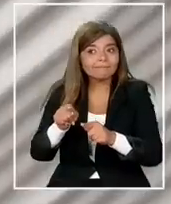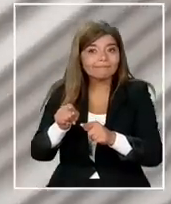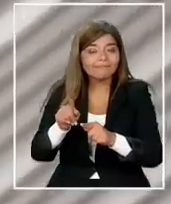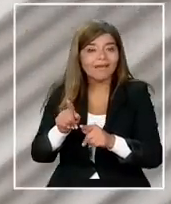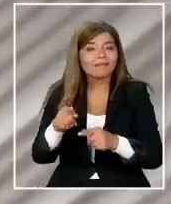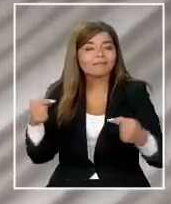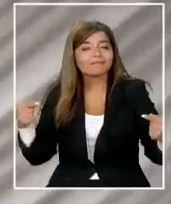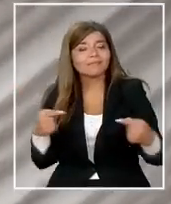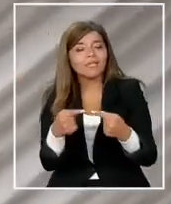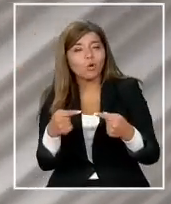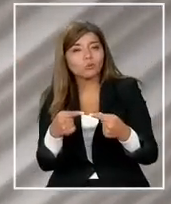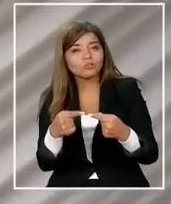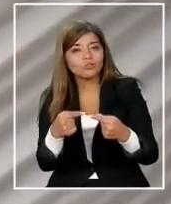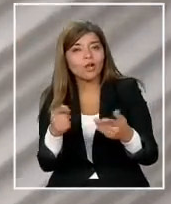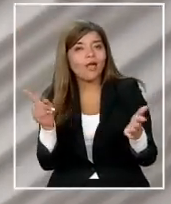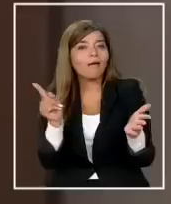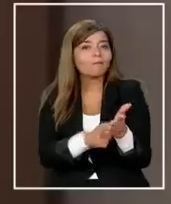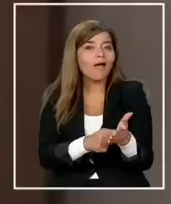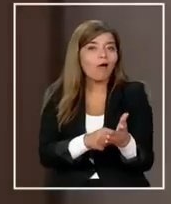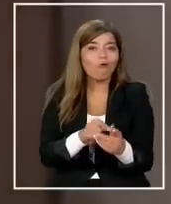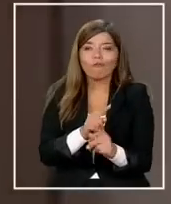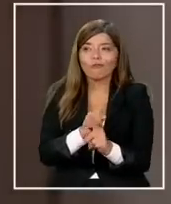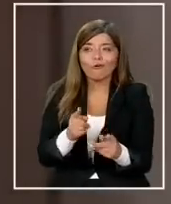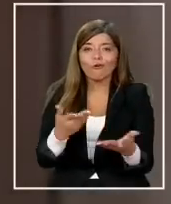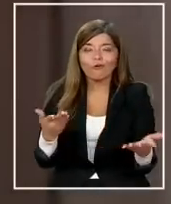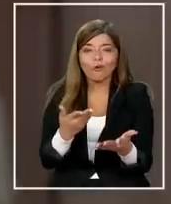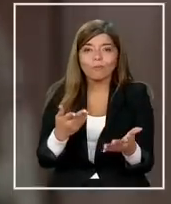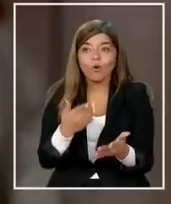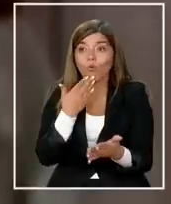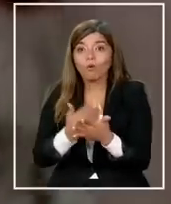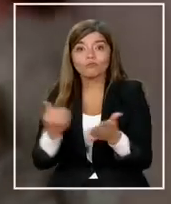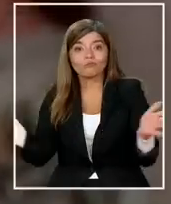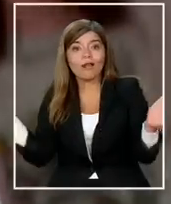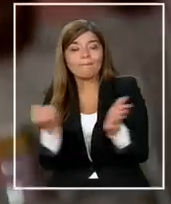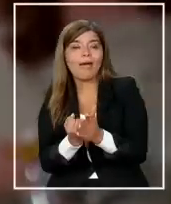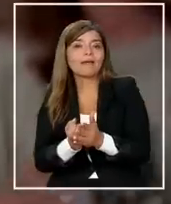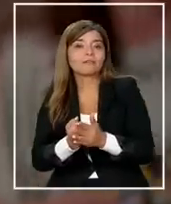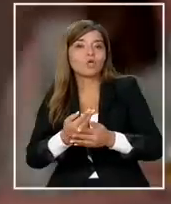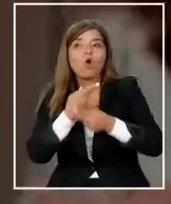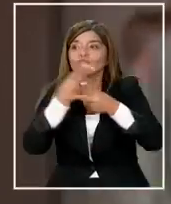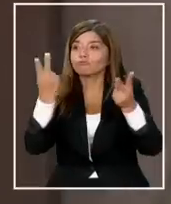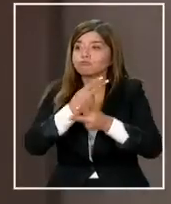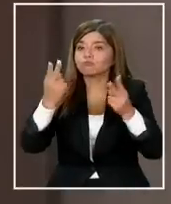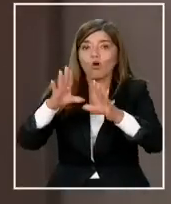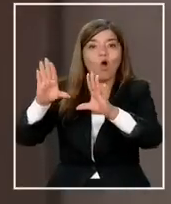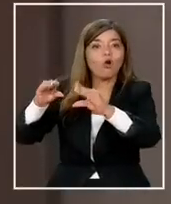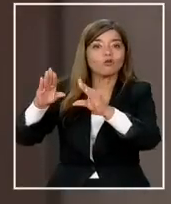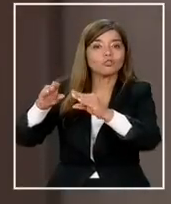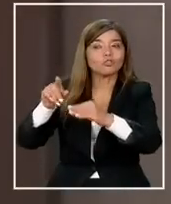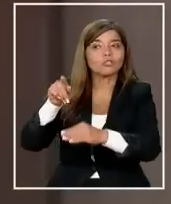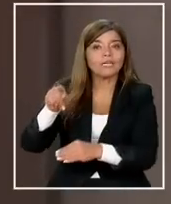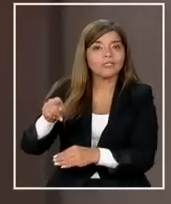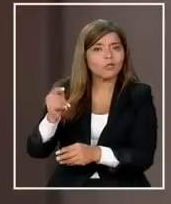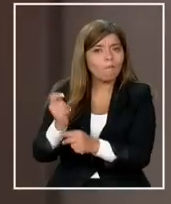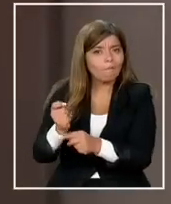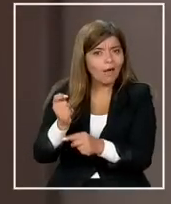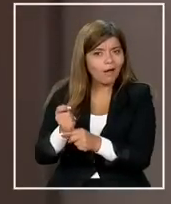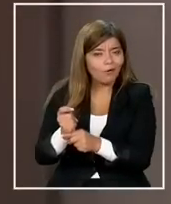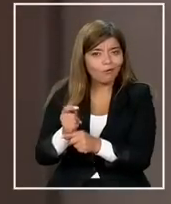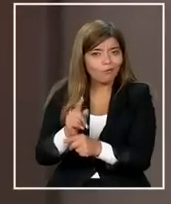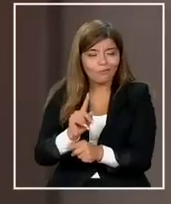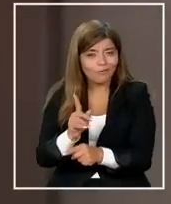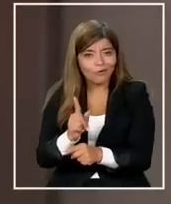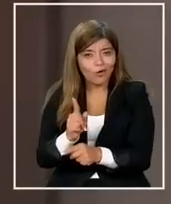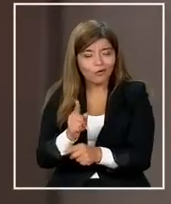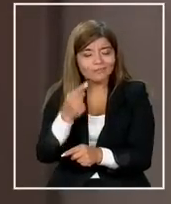surge la discusión si es renta o no. Cuando una marca quiere que tu promoción es un colchón, eso no se considera como parte de un pago, sino que se